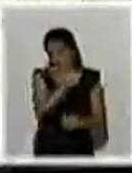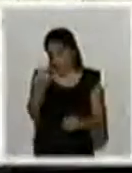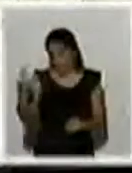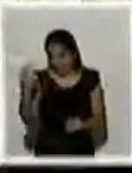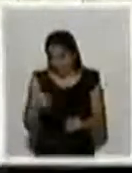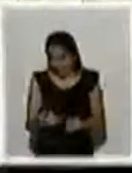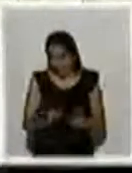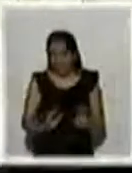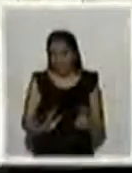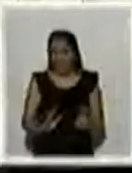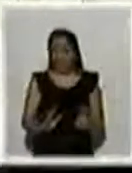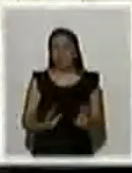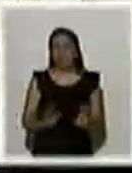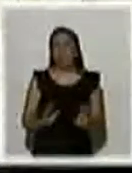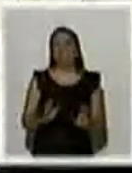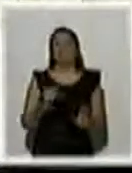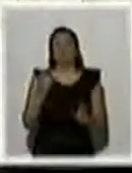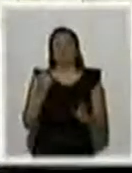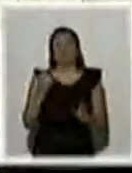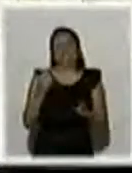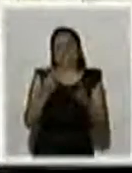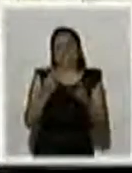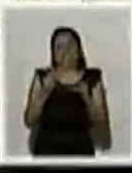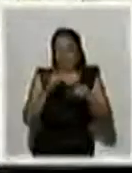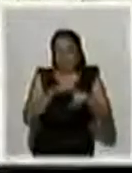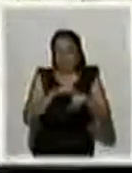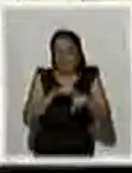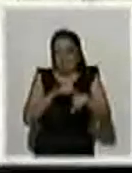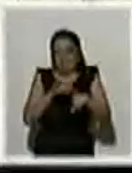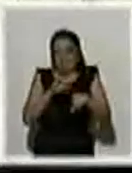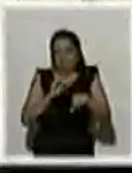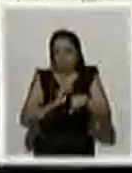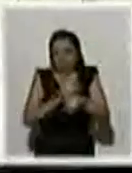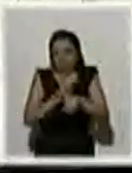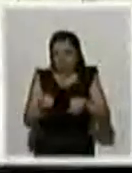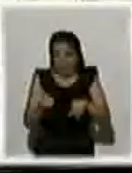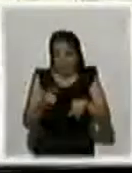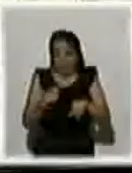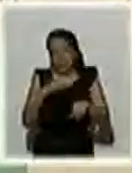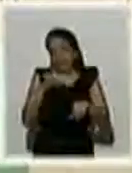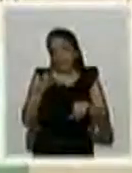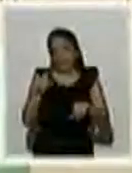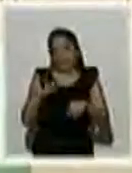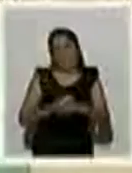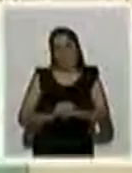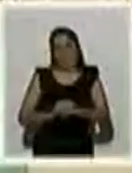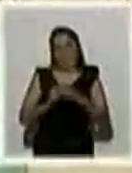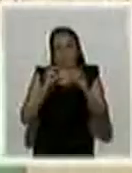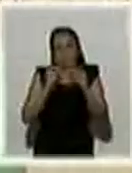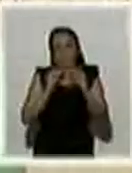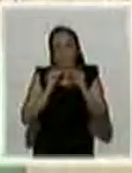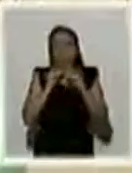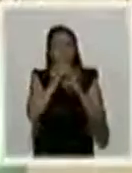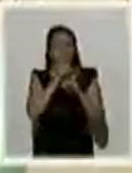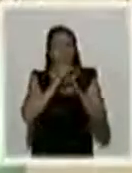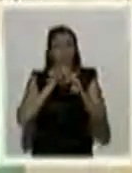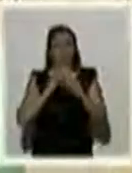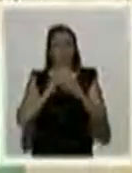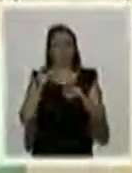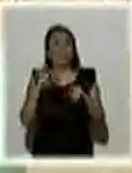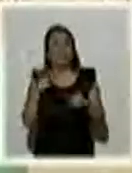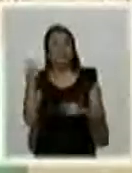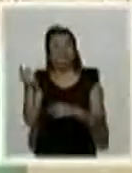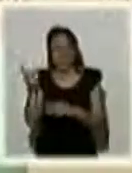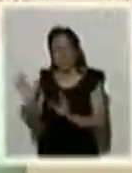disposición para explayarse sobre el tema libre, que ese es el tema en cuestión, el micrófono se apaga. Por eso es que usted,